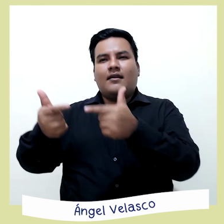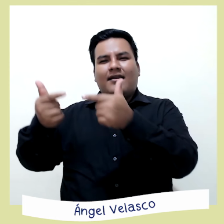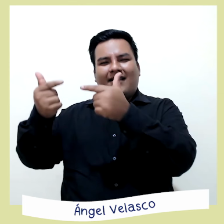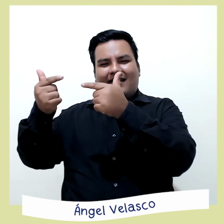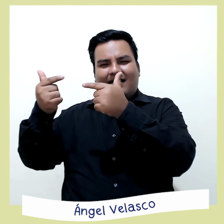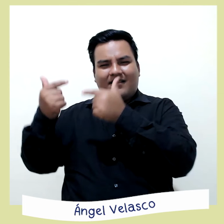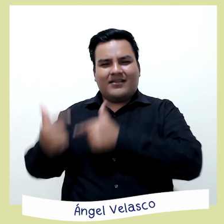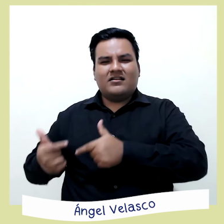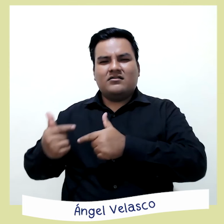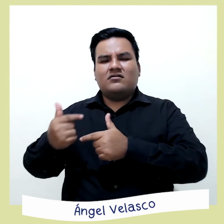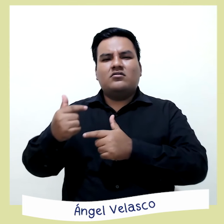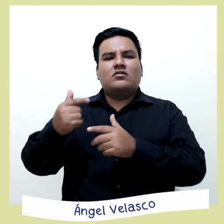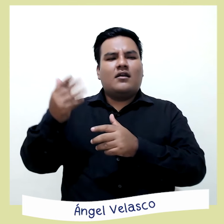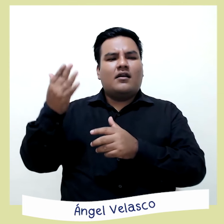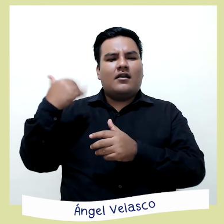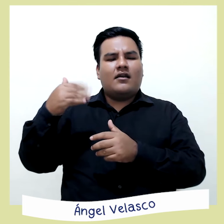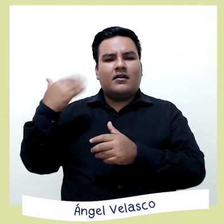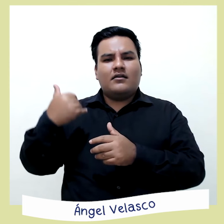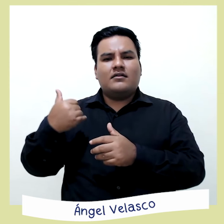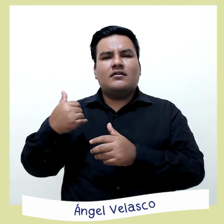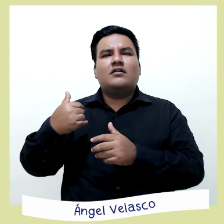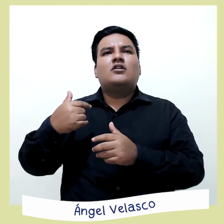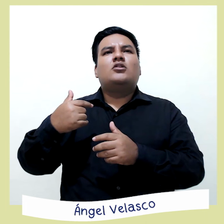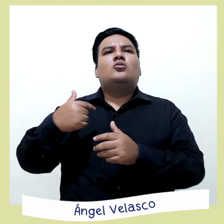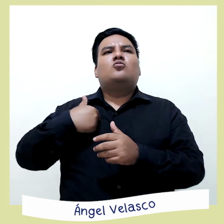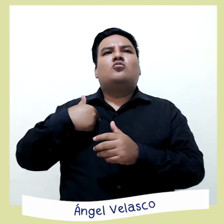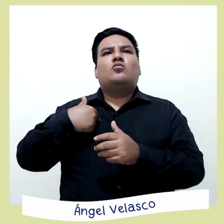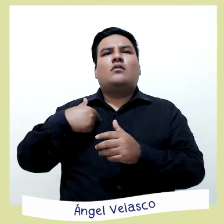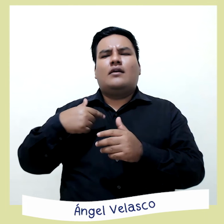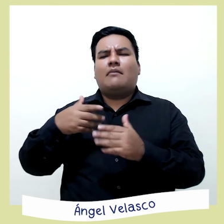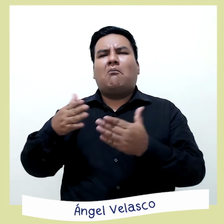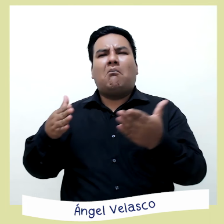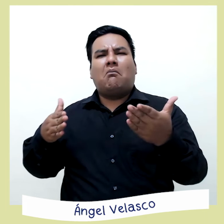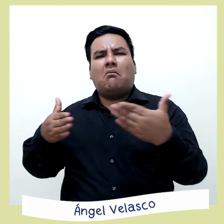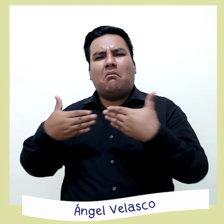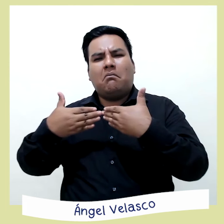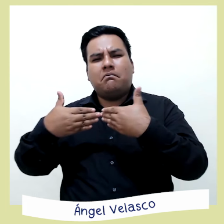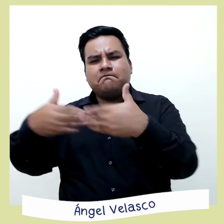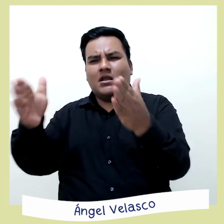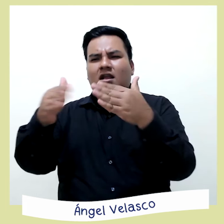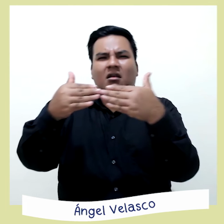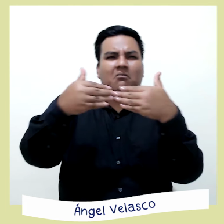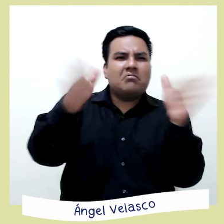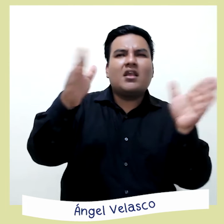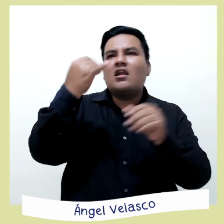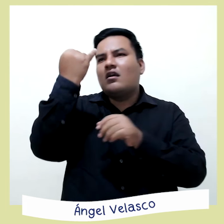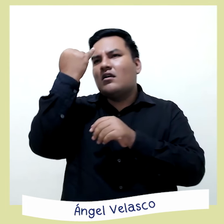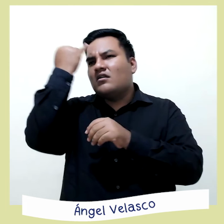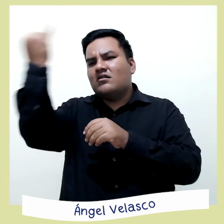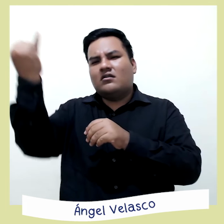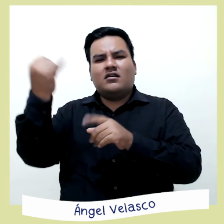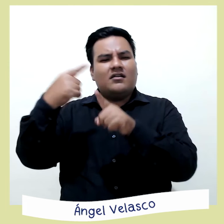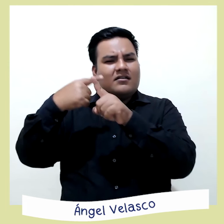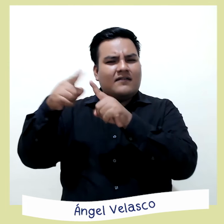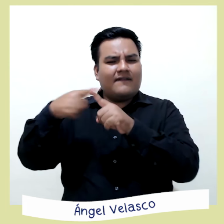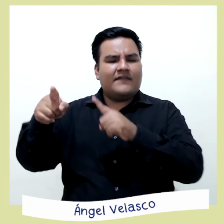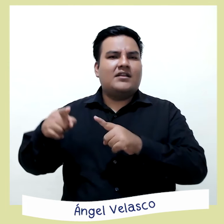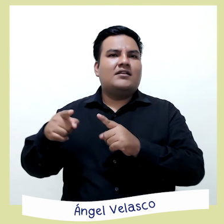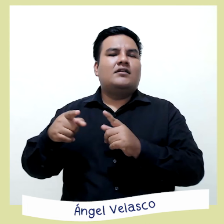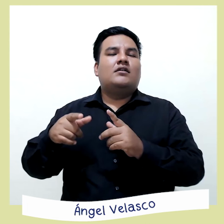estos momentos ya nos encontramos, yo soy de la generación Baby Boom, y ha habido una serie